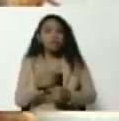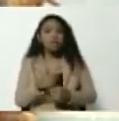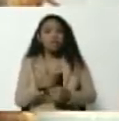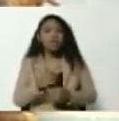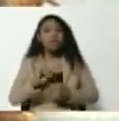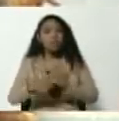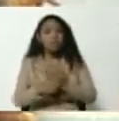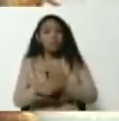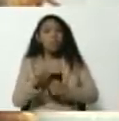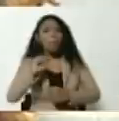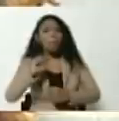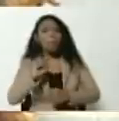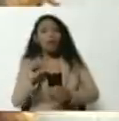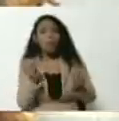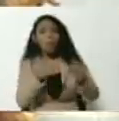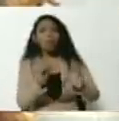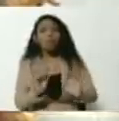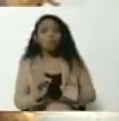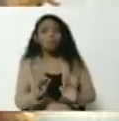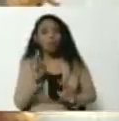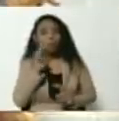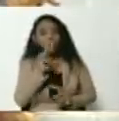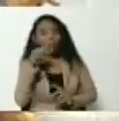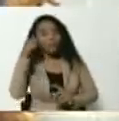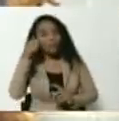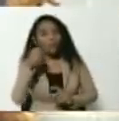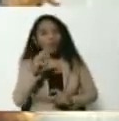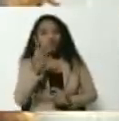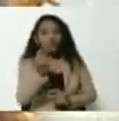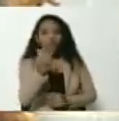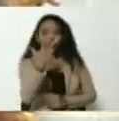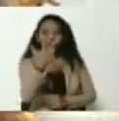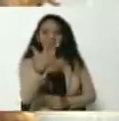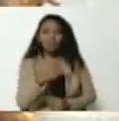sí va. Veamos el siguiente video, video número 3.